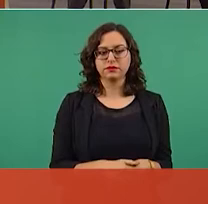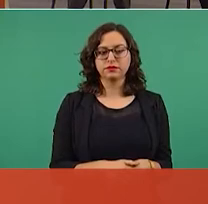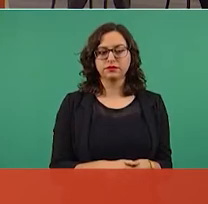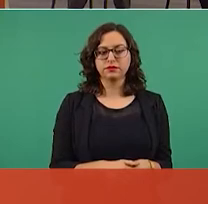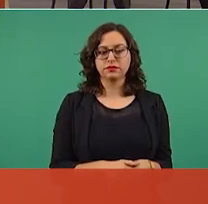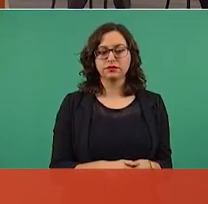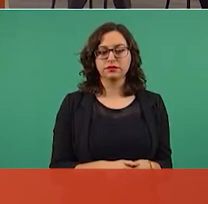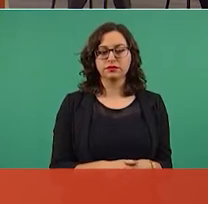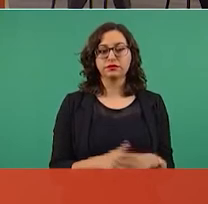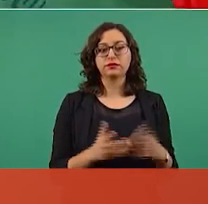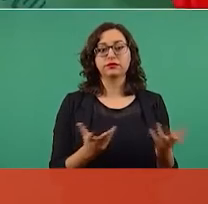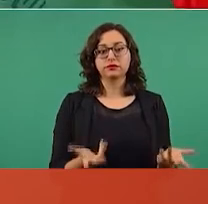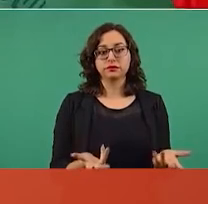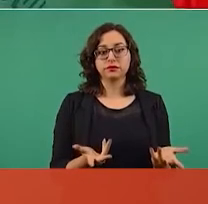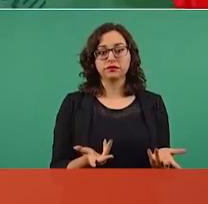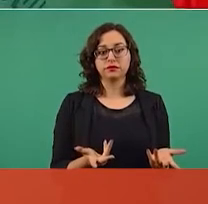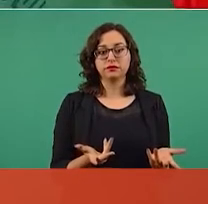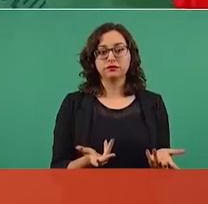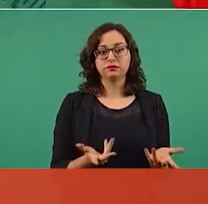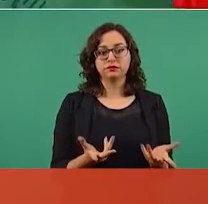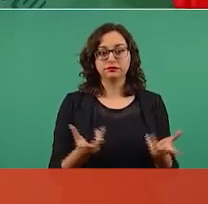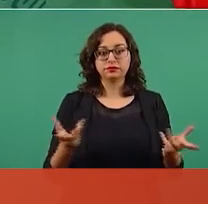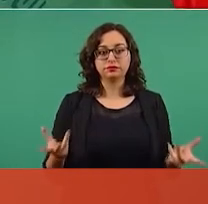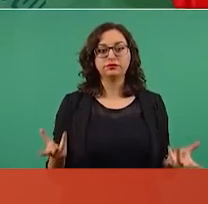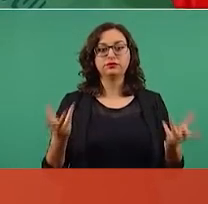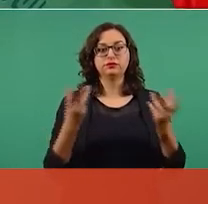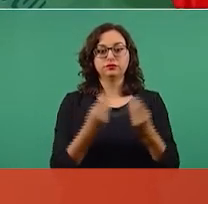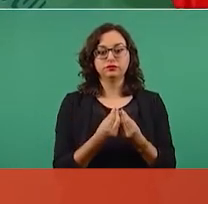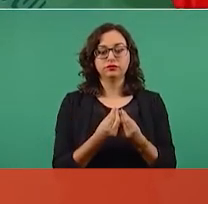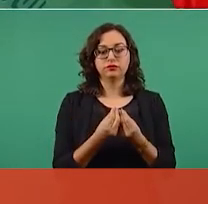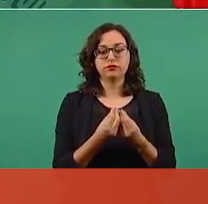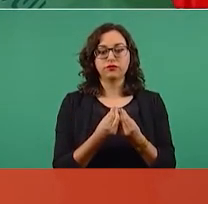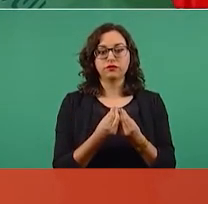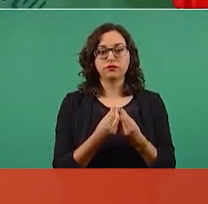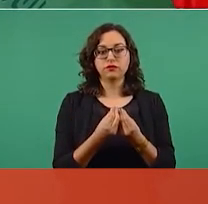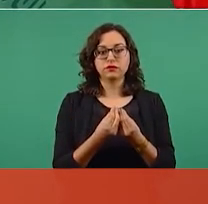si se amplía la alianza,